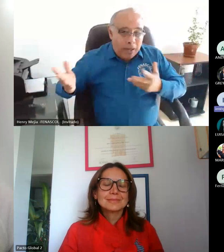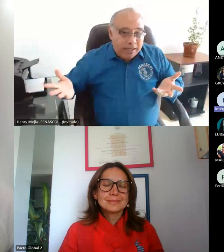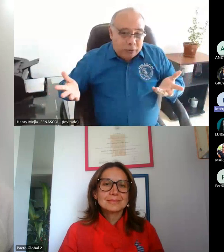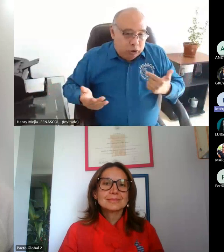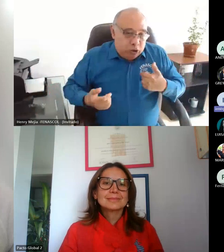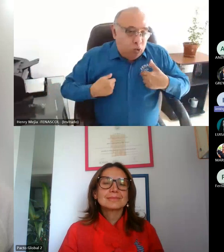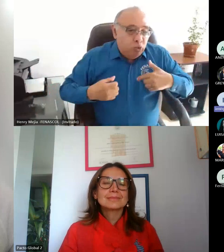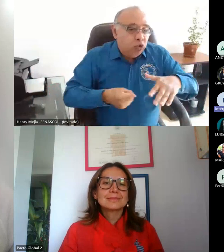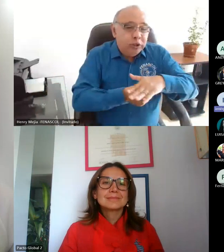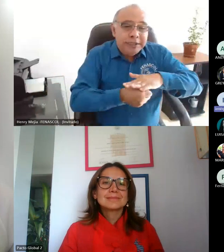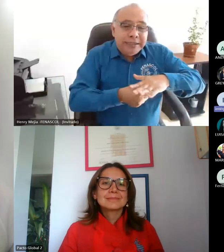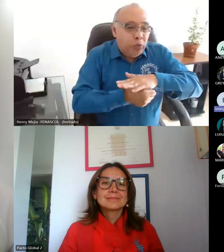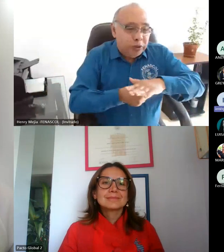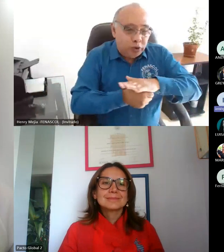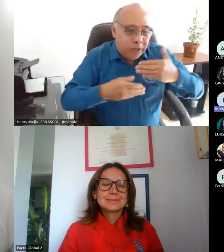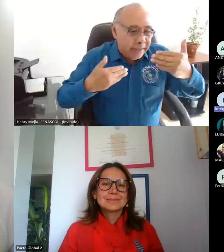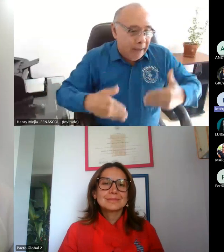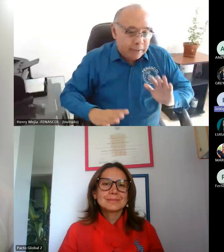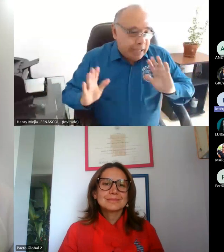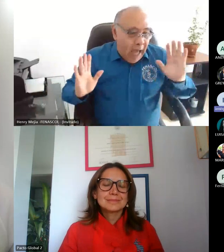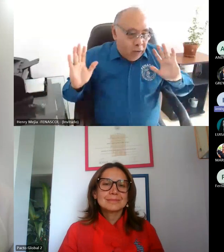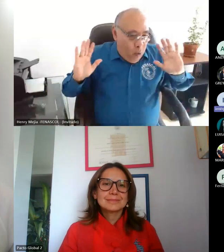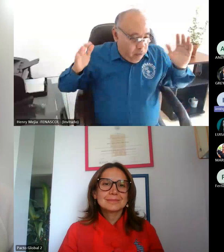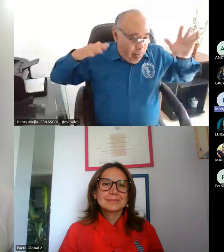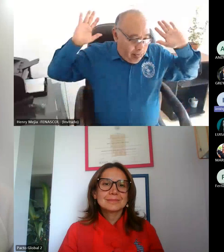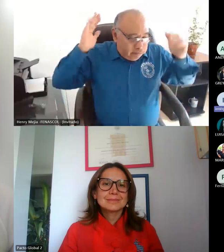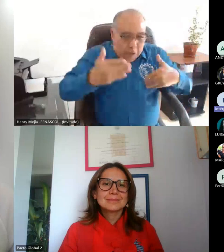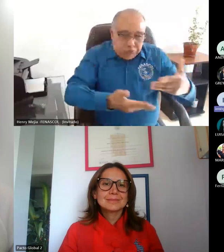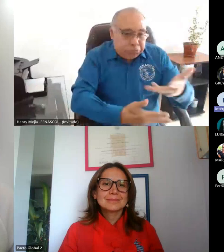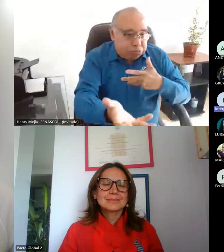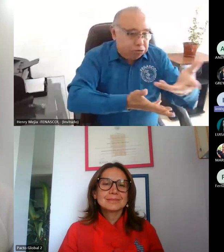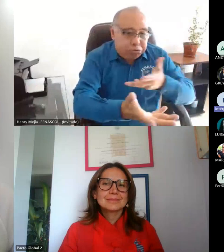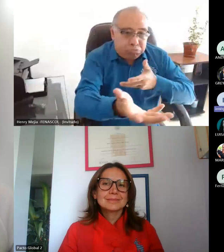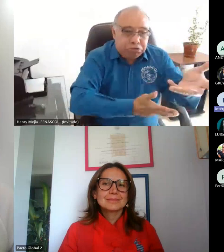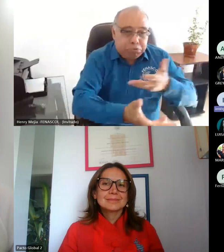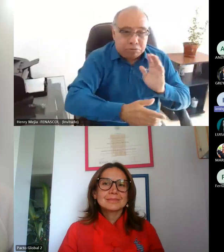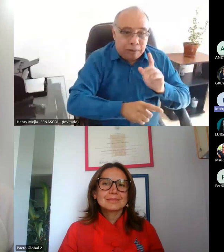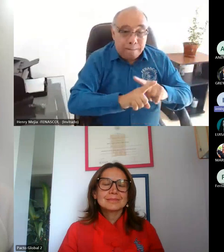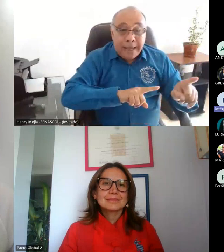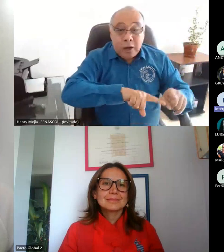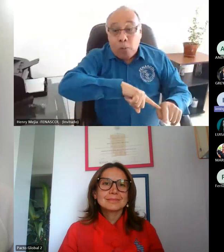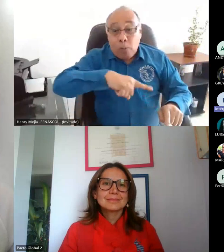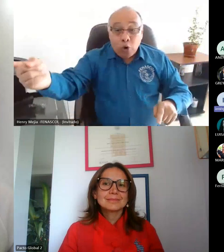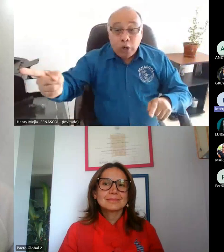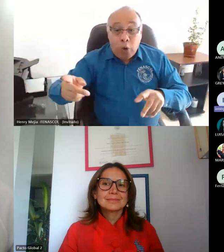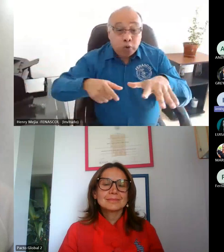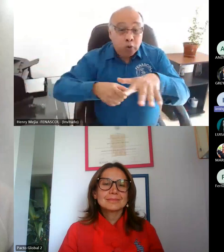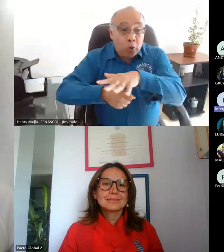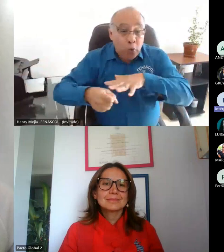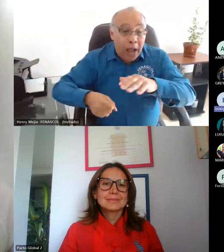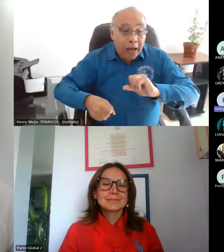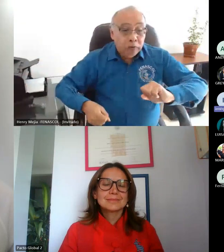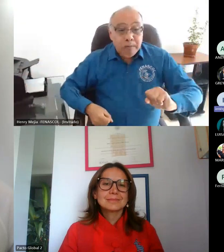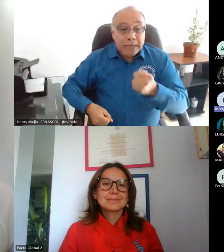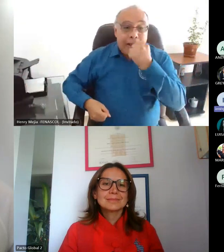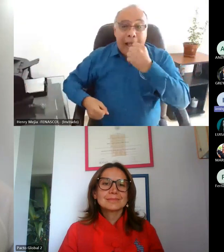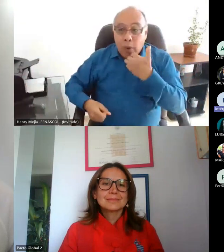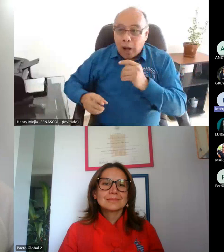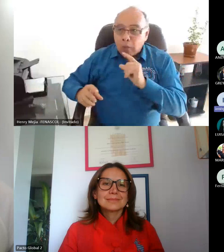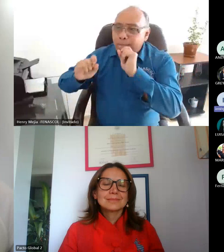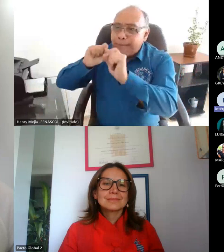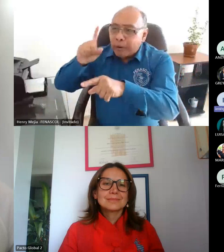y pues puedo comunicarme de manera expedita Sí allí no hay ninguna situación ningú una eh Barrera